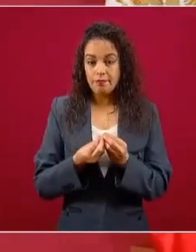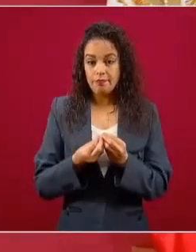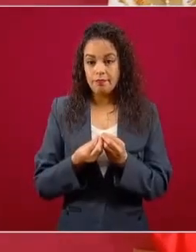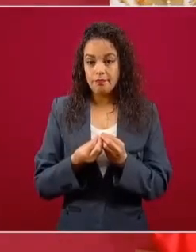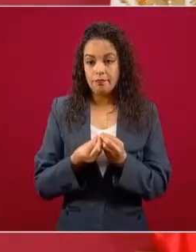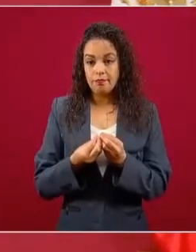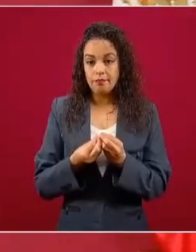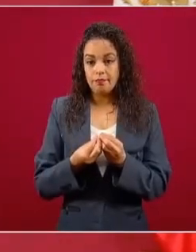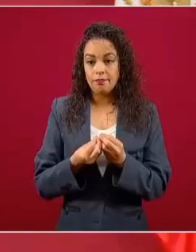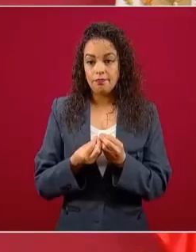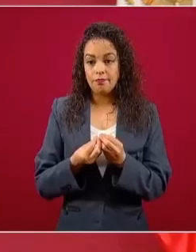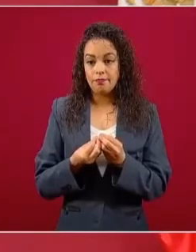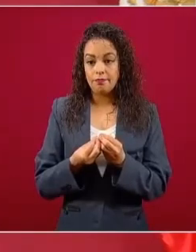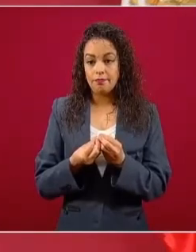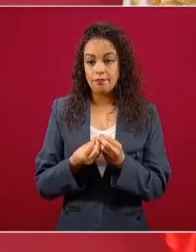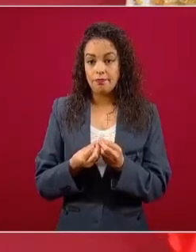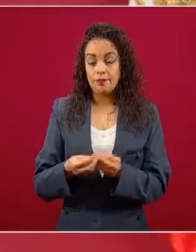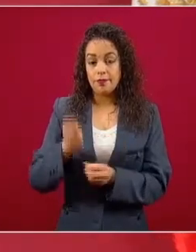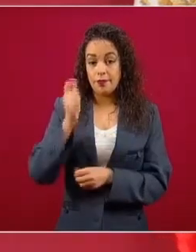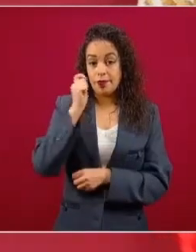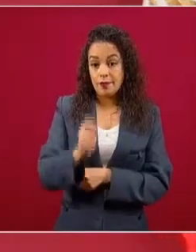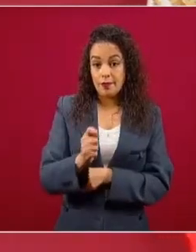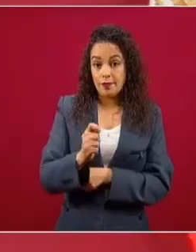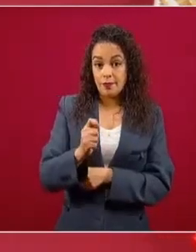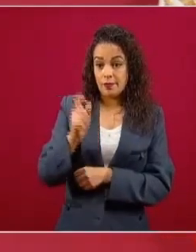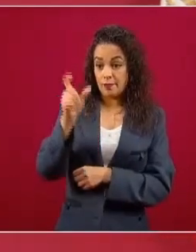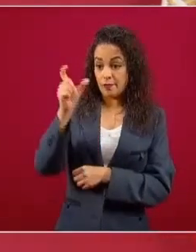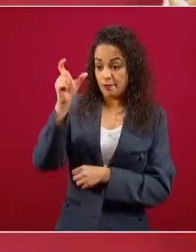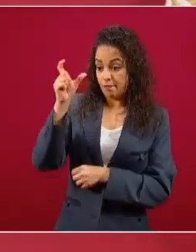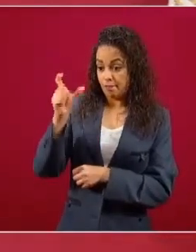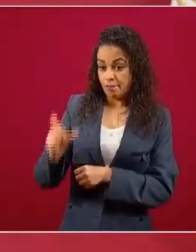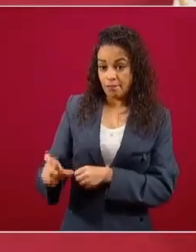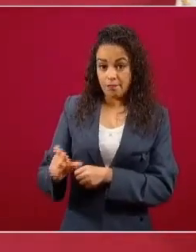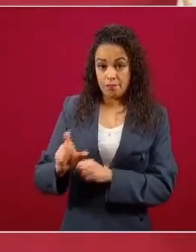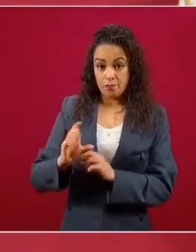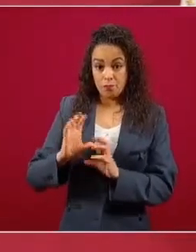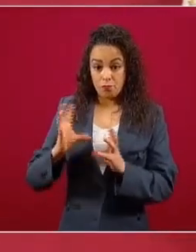representa la presidencia de la República